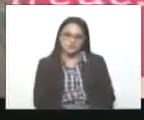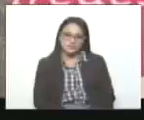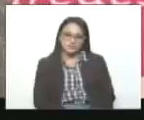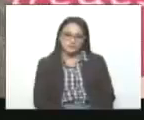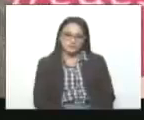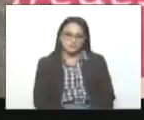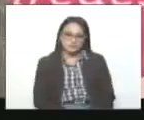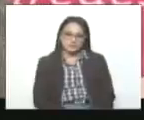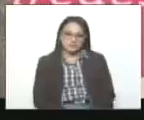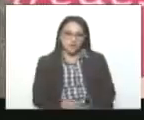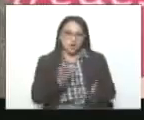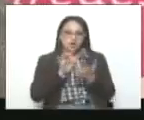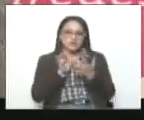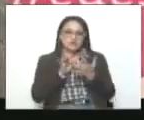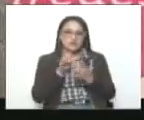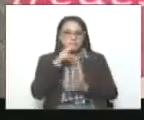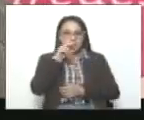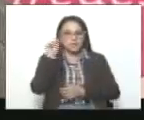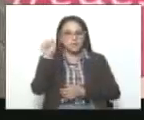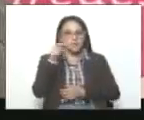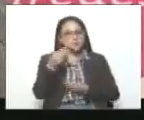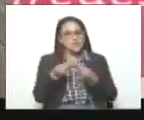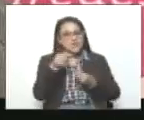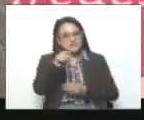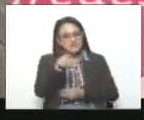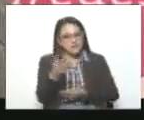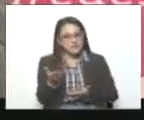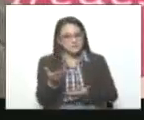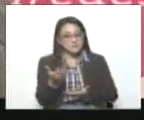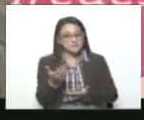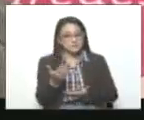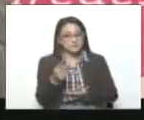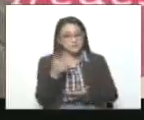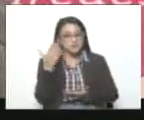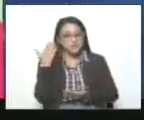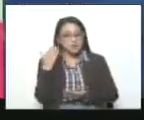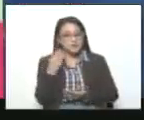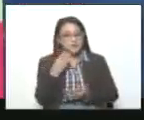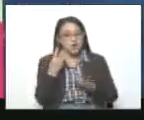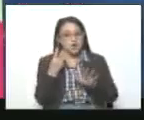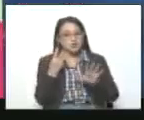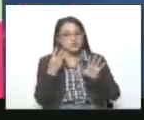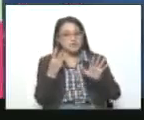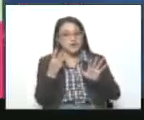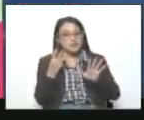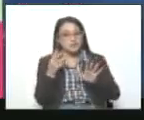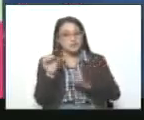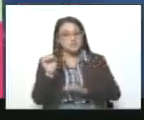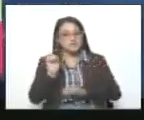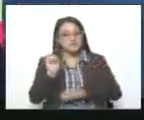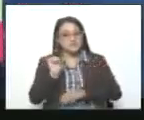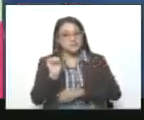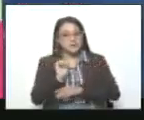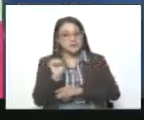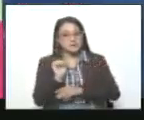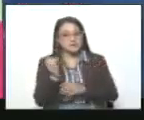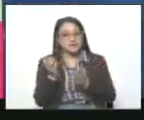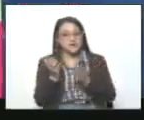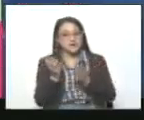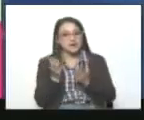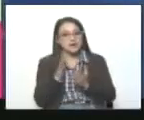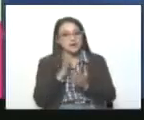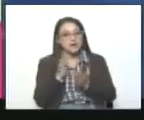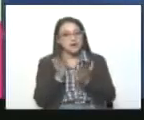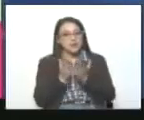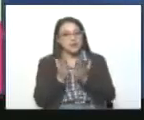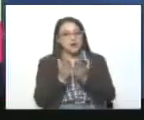¿Qué hacías tú ahí en ese programa, Sergio? Bueno, presidente, en ese momento yo estaba en octavo semestre en la Escuela de Hacienda y Administración de